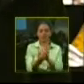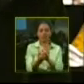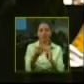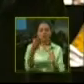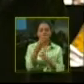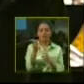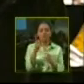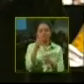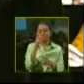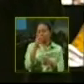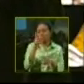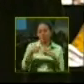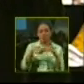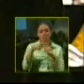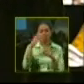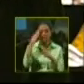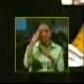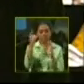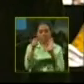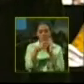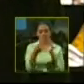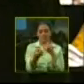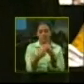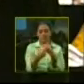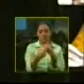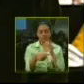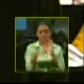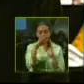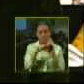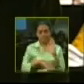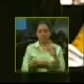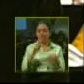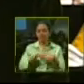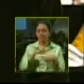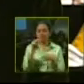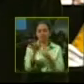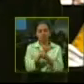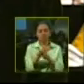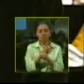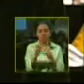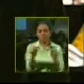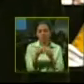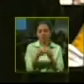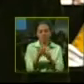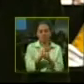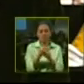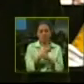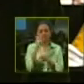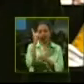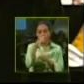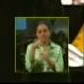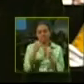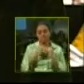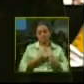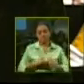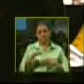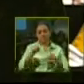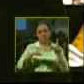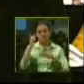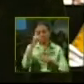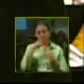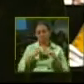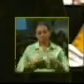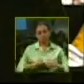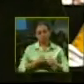cuando sabían que debían estar empadronados y que el tiempo no fue suficiente para hacerlo, el rostro de desencanto se hizo evidente una